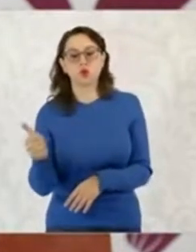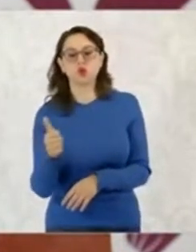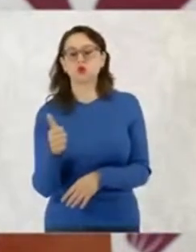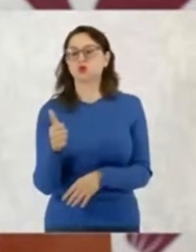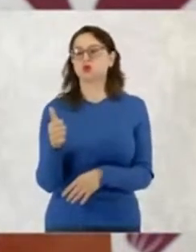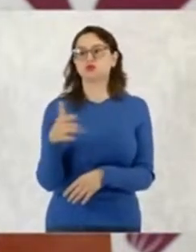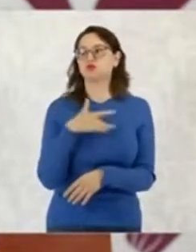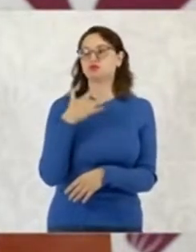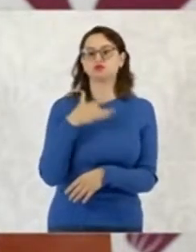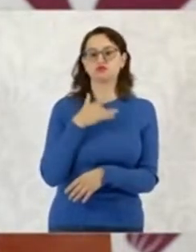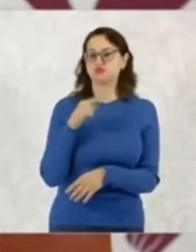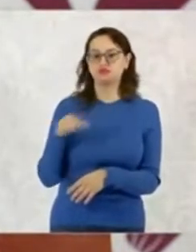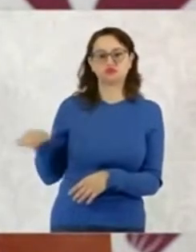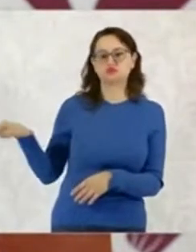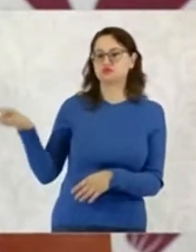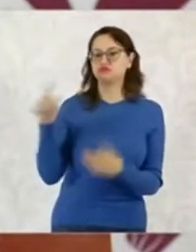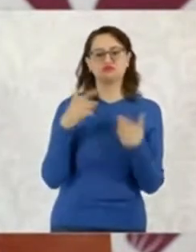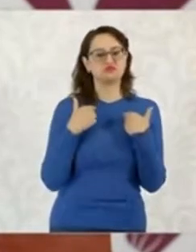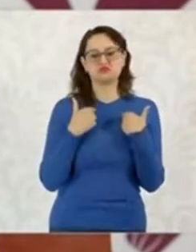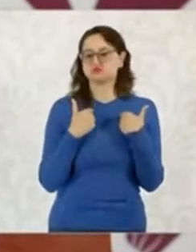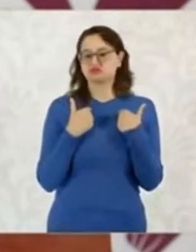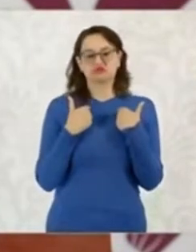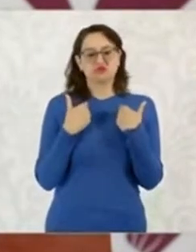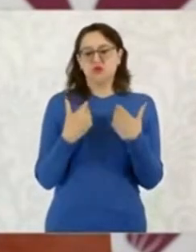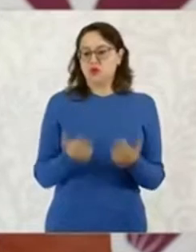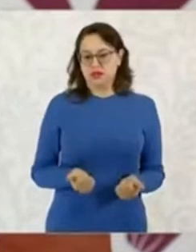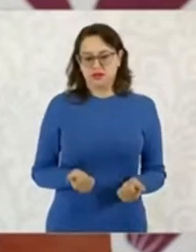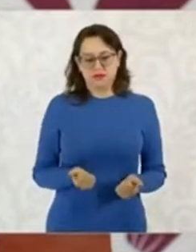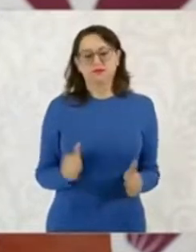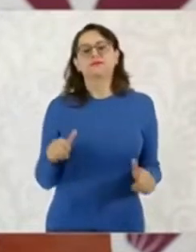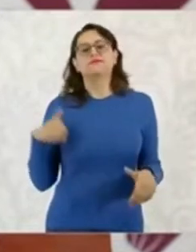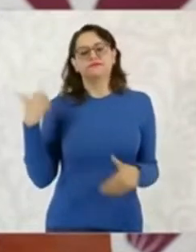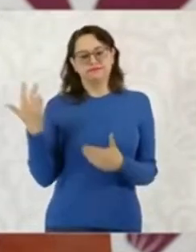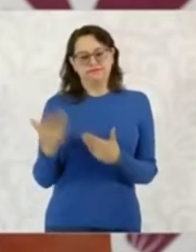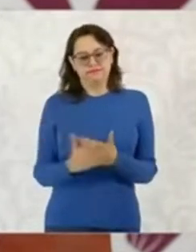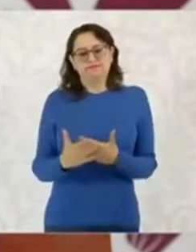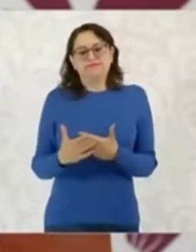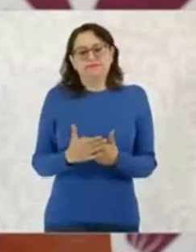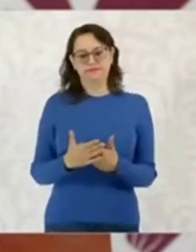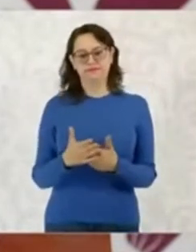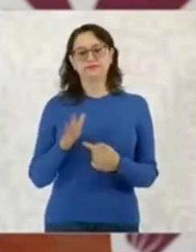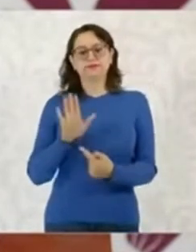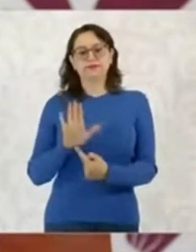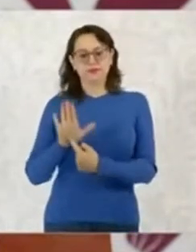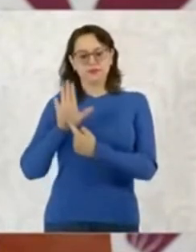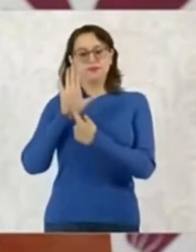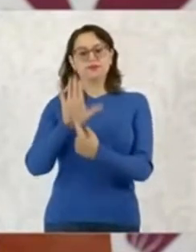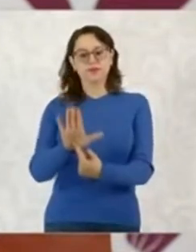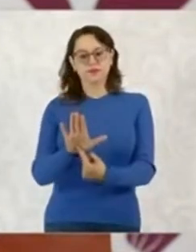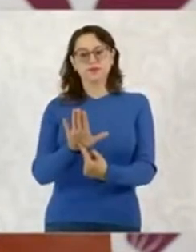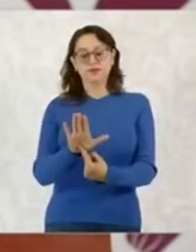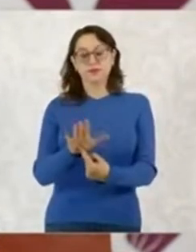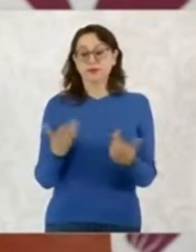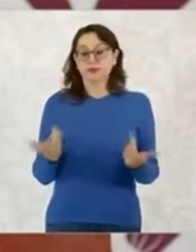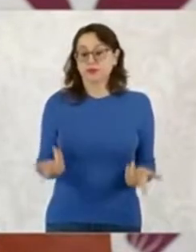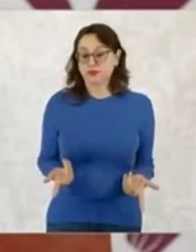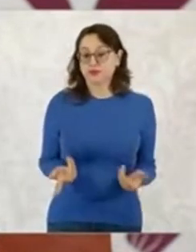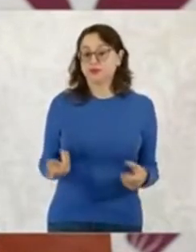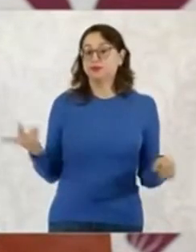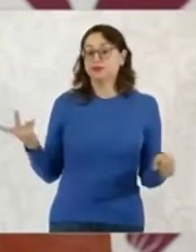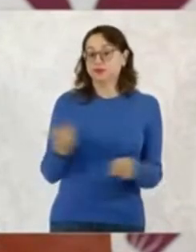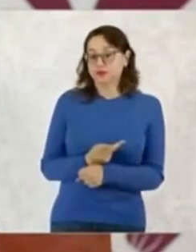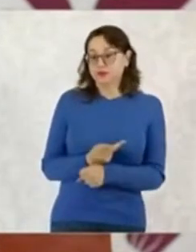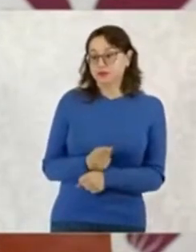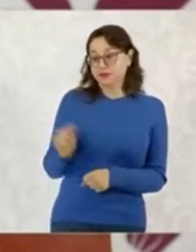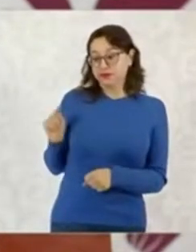ya vamos a presentar en su momento, y particularmente algunos personajes de